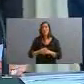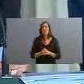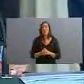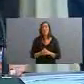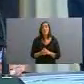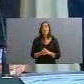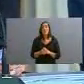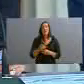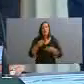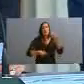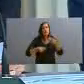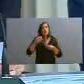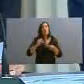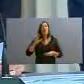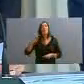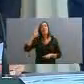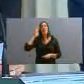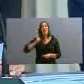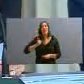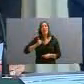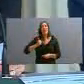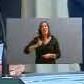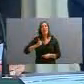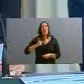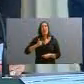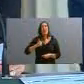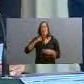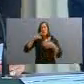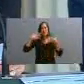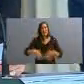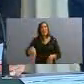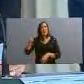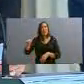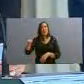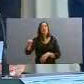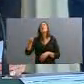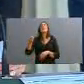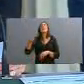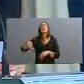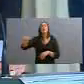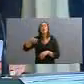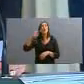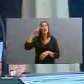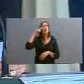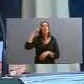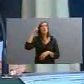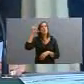evolución presupuestaria en Gendarmería Nacional, el incremento también ha sido en variación porcentual del